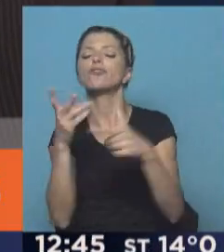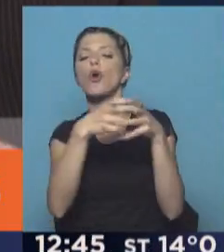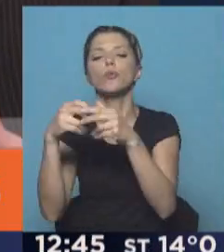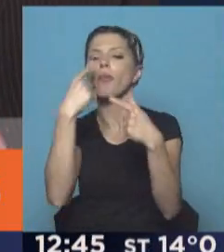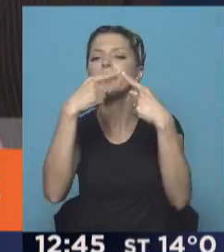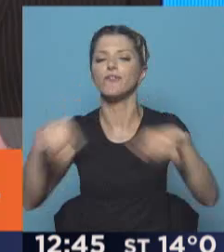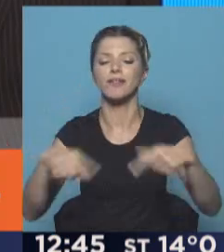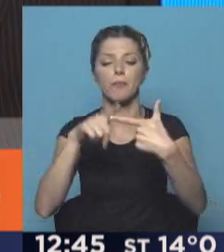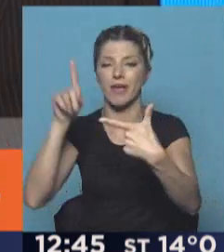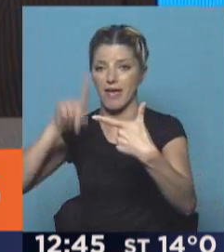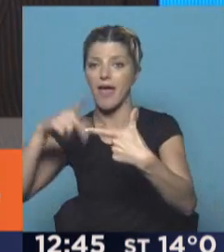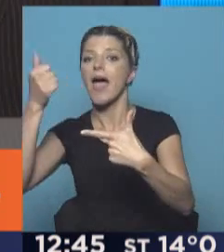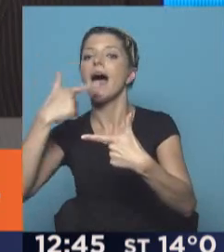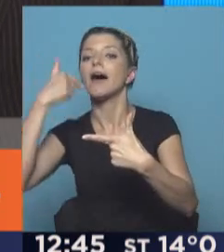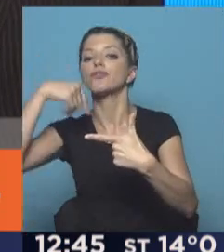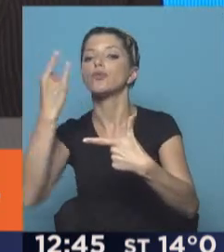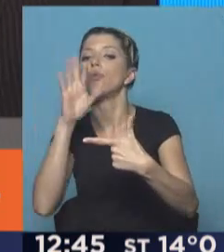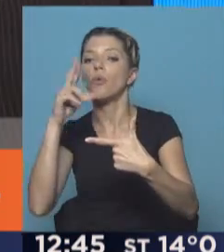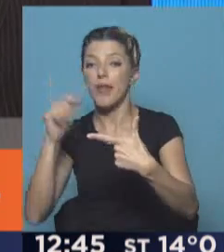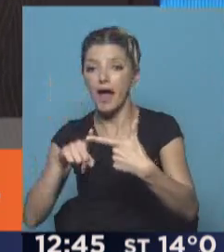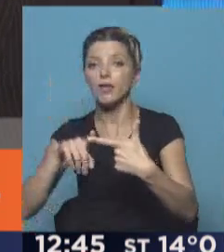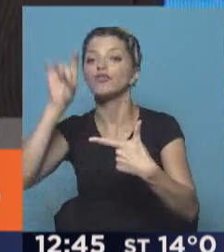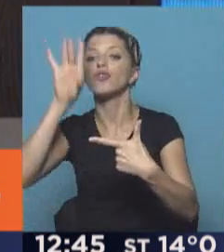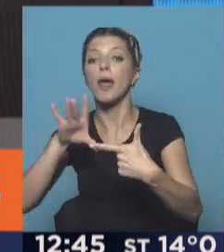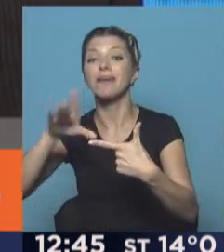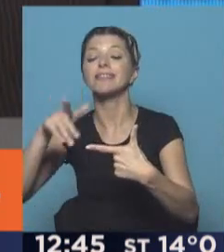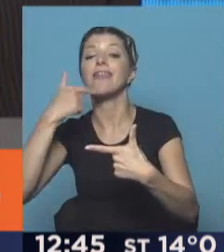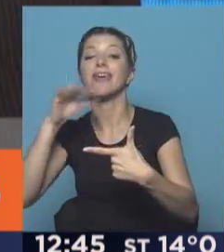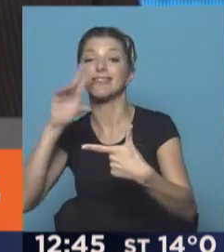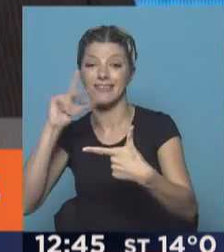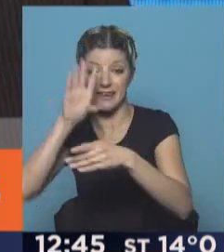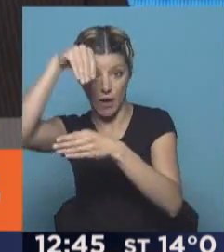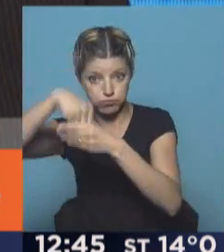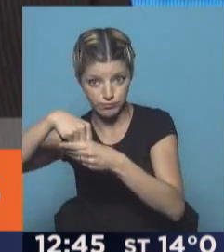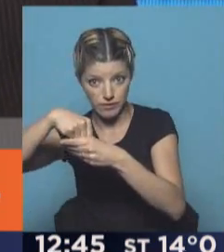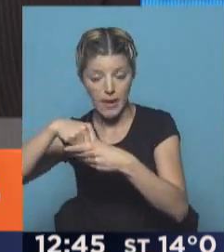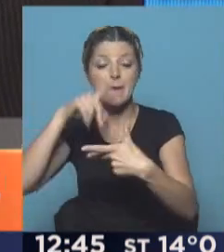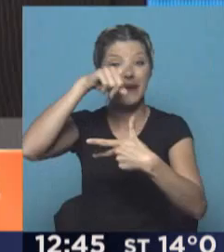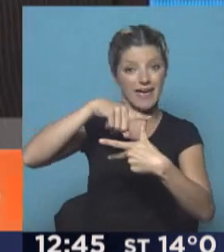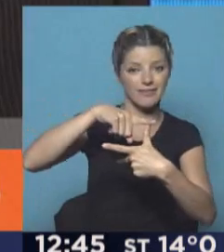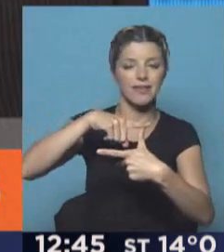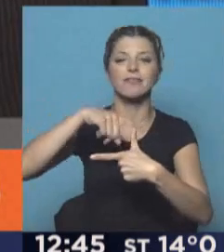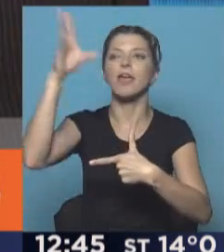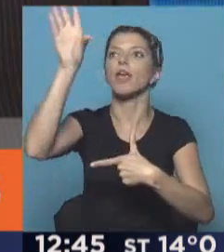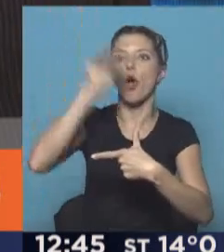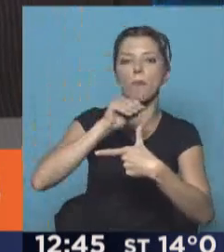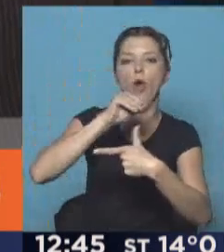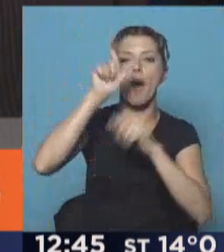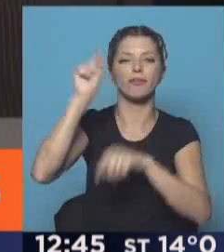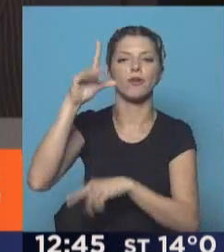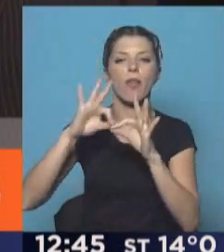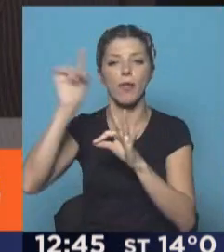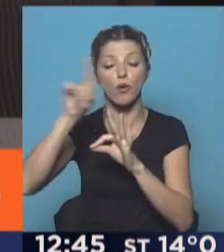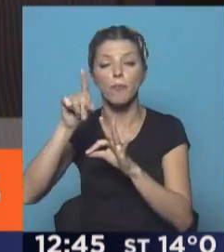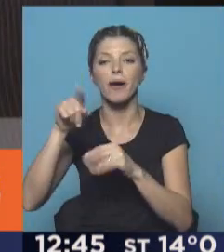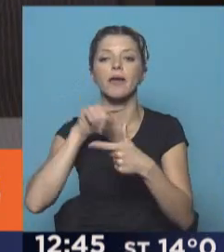Al-Nusra tiene militantes solamente sirios. El ISIS, en cambio, ha incorporado europeos en particular que van, muchas veces se